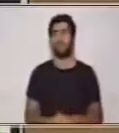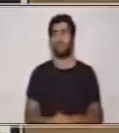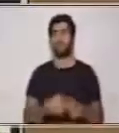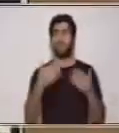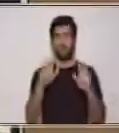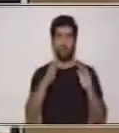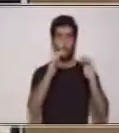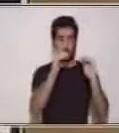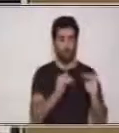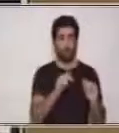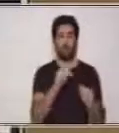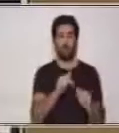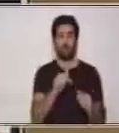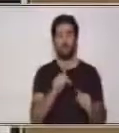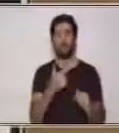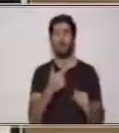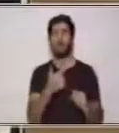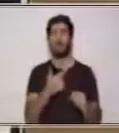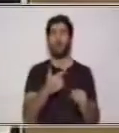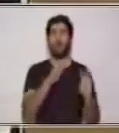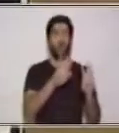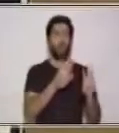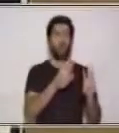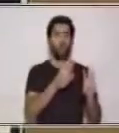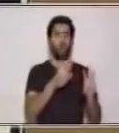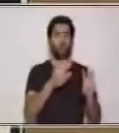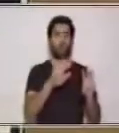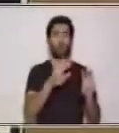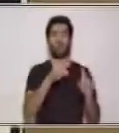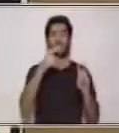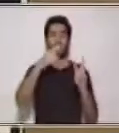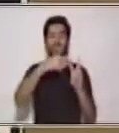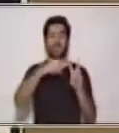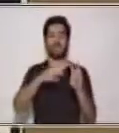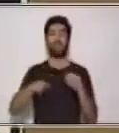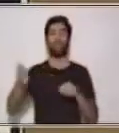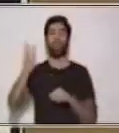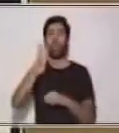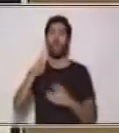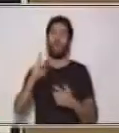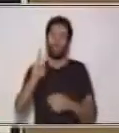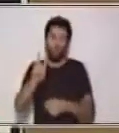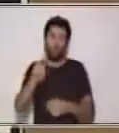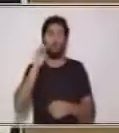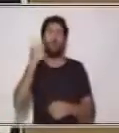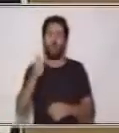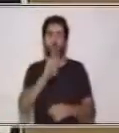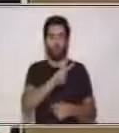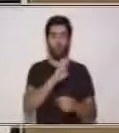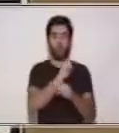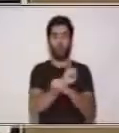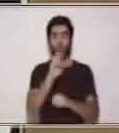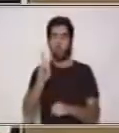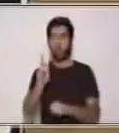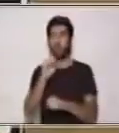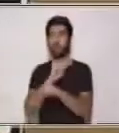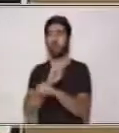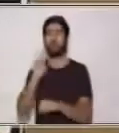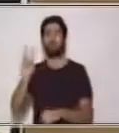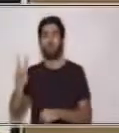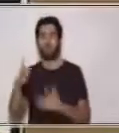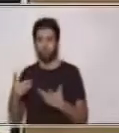¿Cuál es la raíz cúbica de 8? Es 2. 2 por